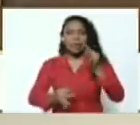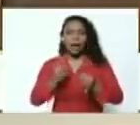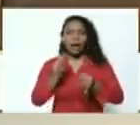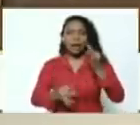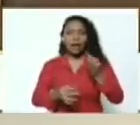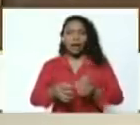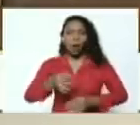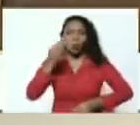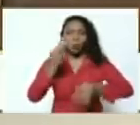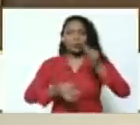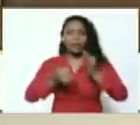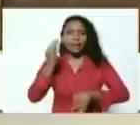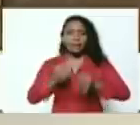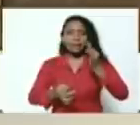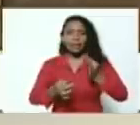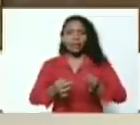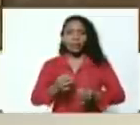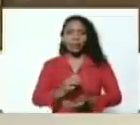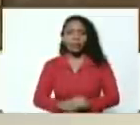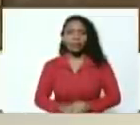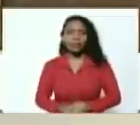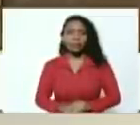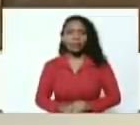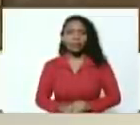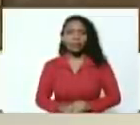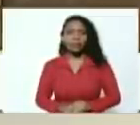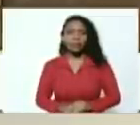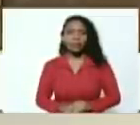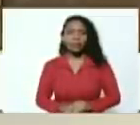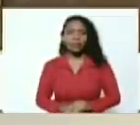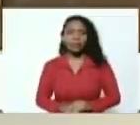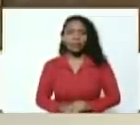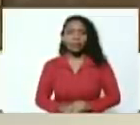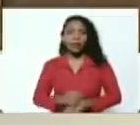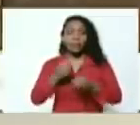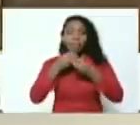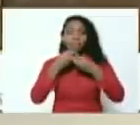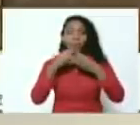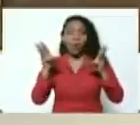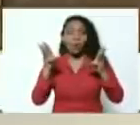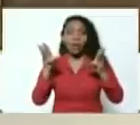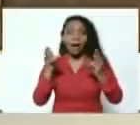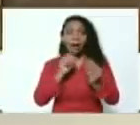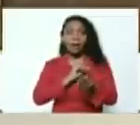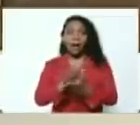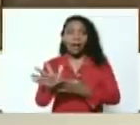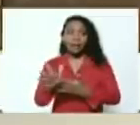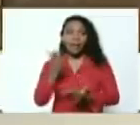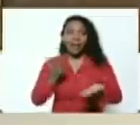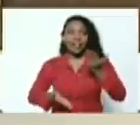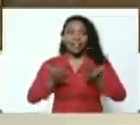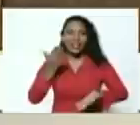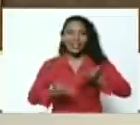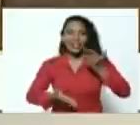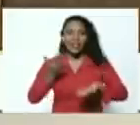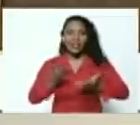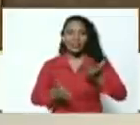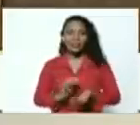la justicia gratuita, directa, pública, equilibrada,